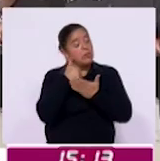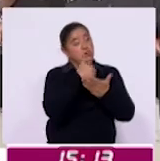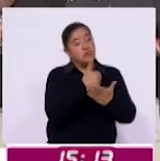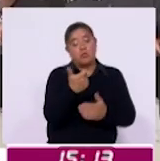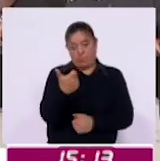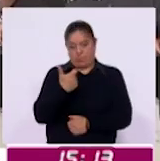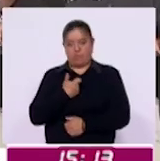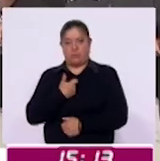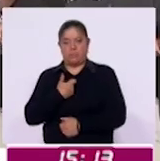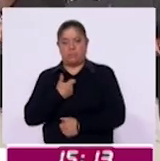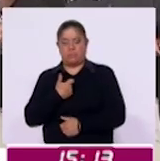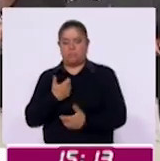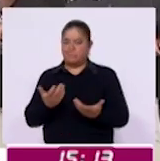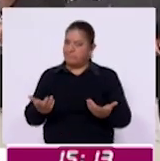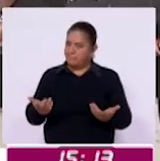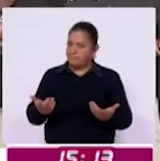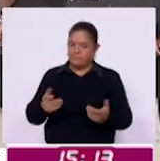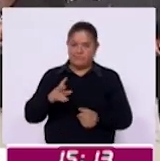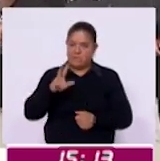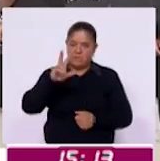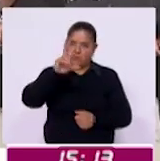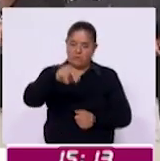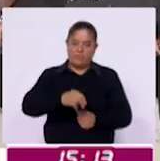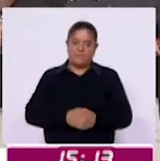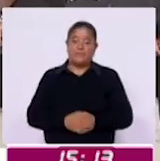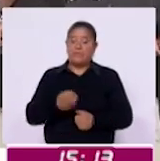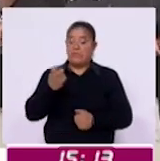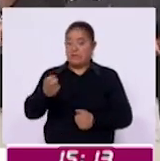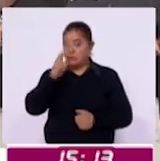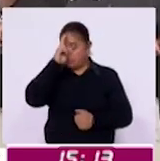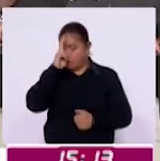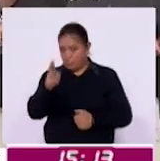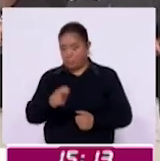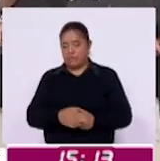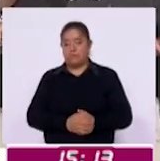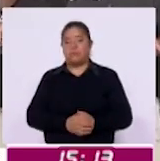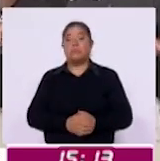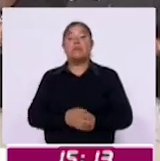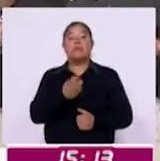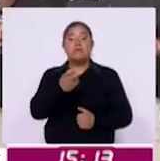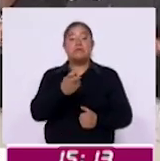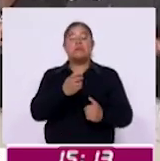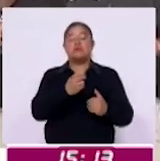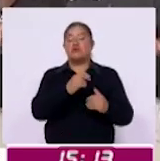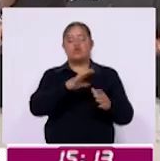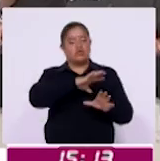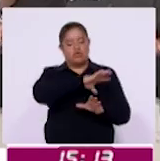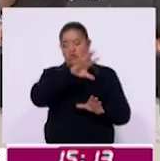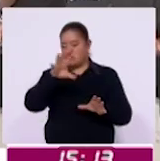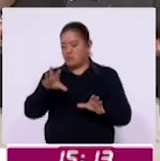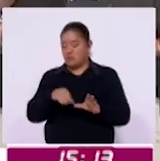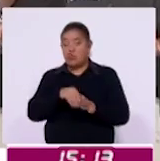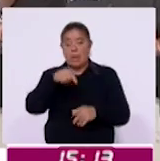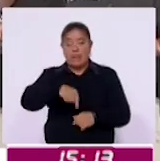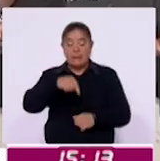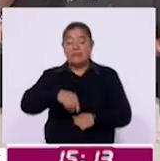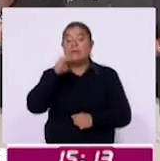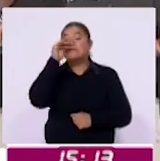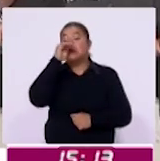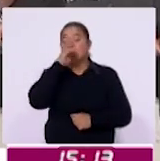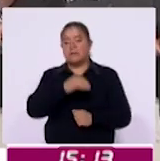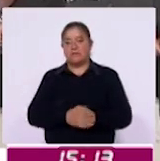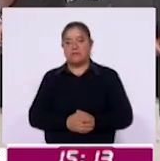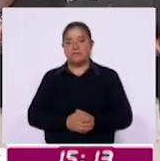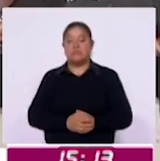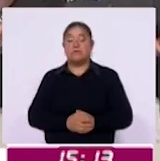se acercan a la ciudadanía que quiere ingresar y les cobran, les piden algo a cambio. Eso es totalmente falso. Caen